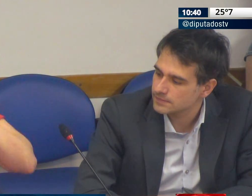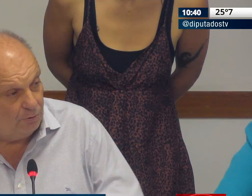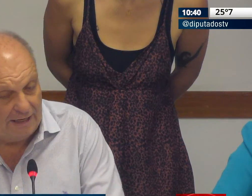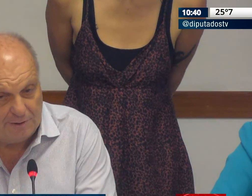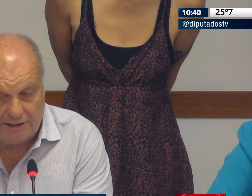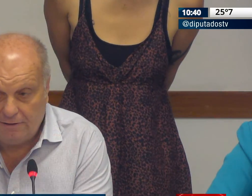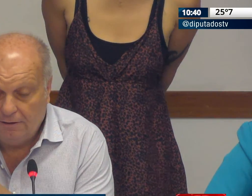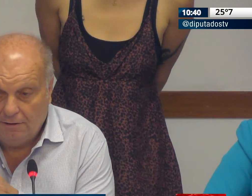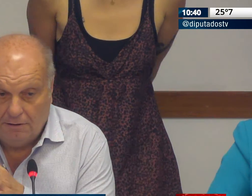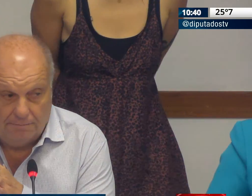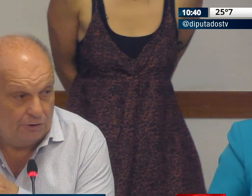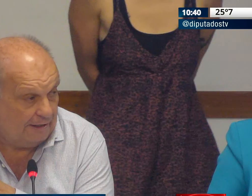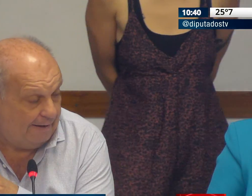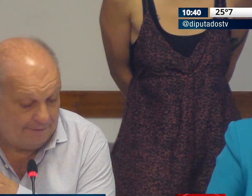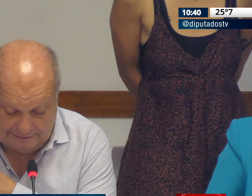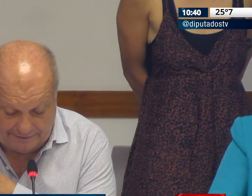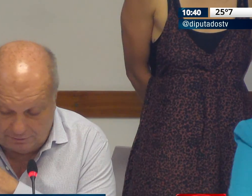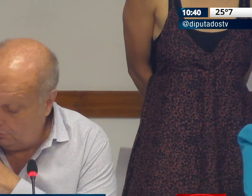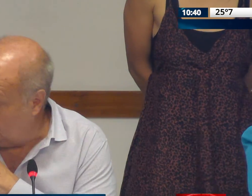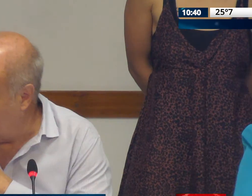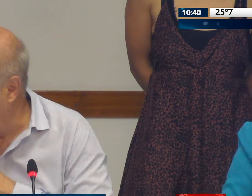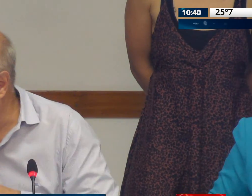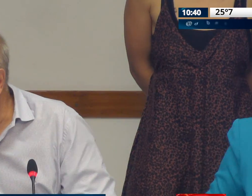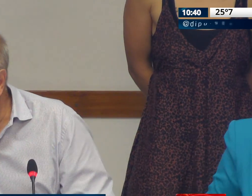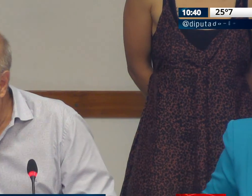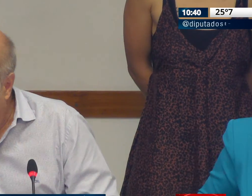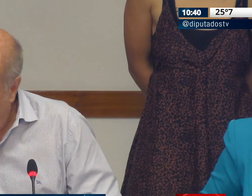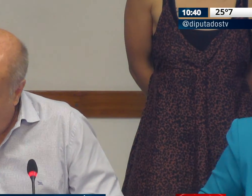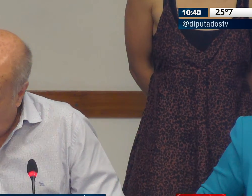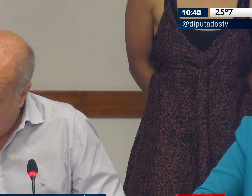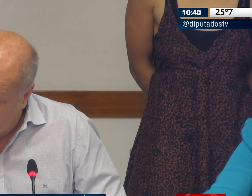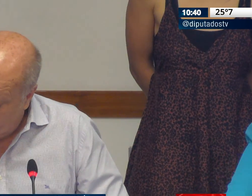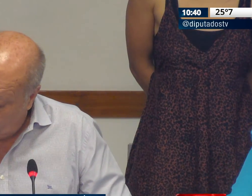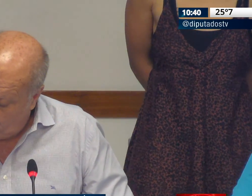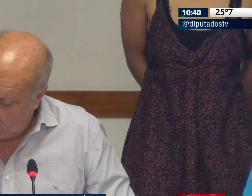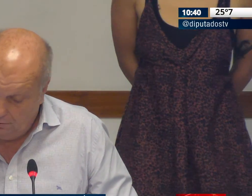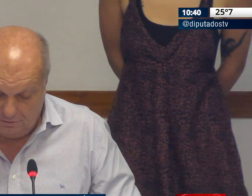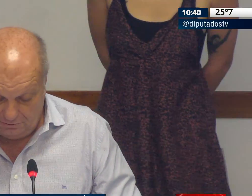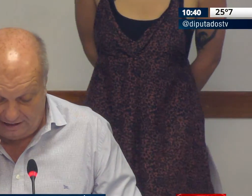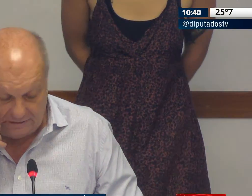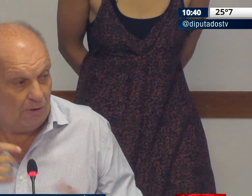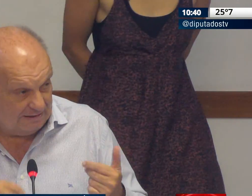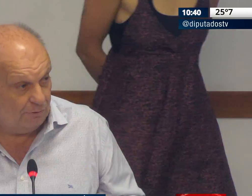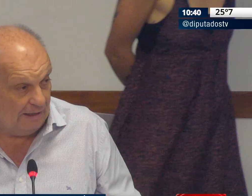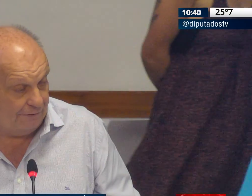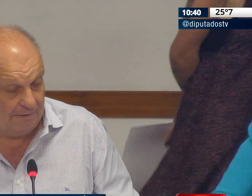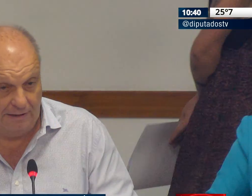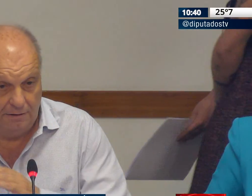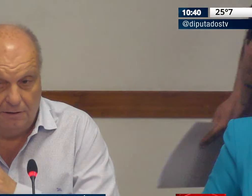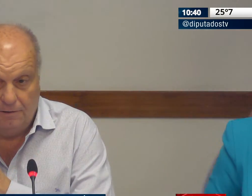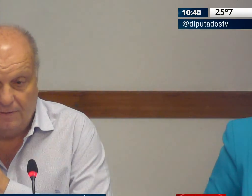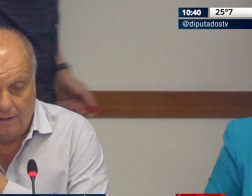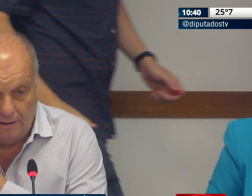Gracias, diputada Gmejet. Bueno, está dentro, está en el orden del día, lo estamos pasando, ya lo pasamos a la firma.